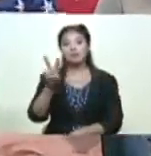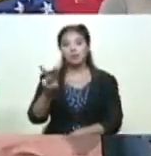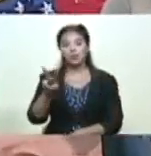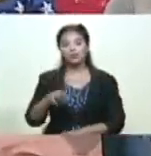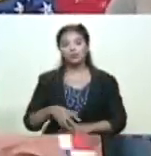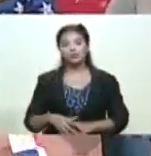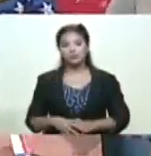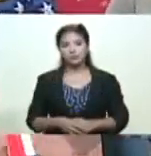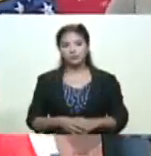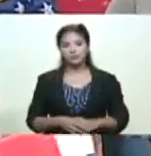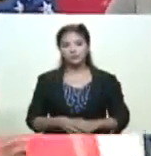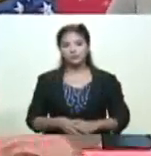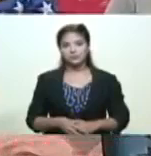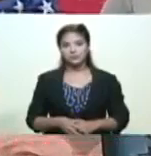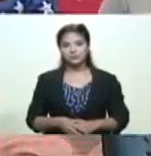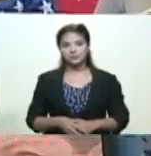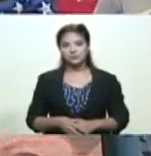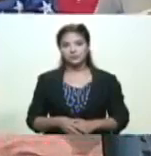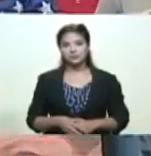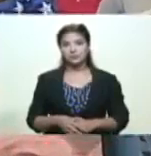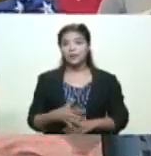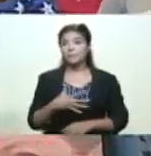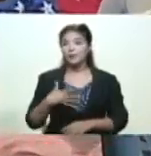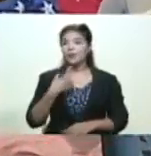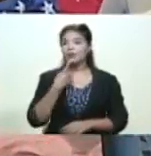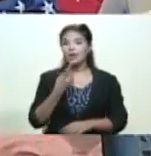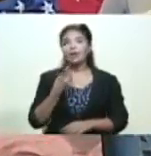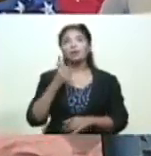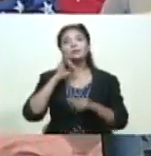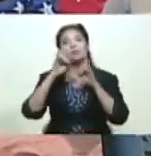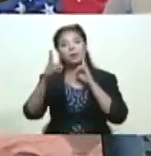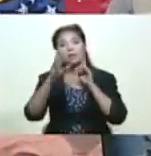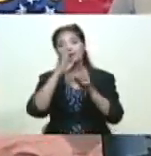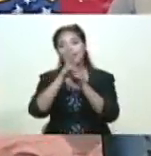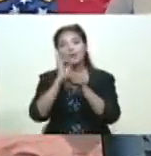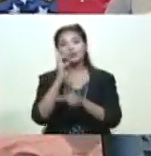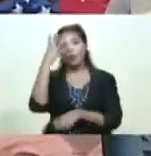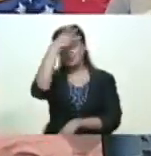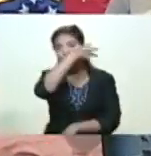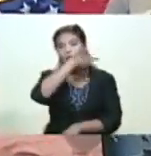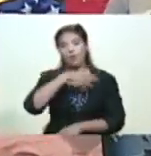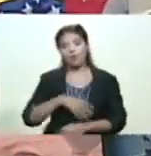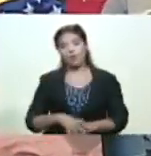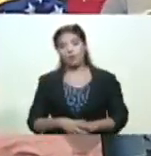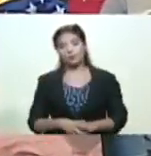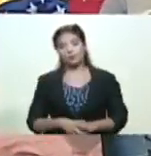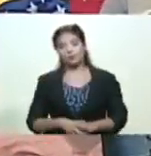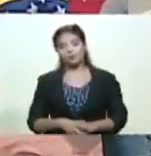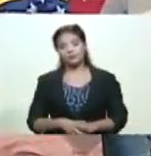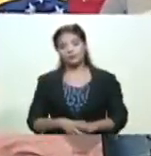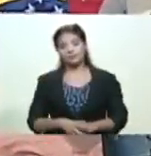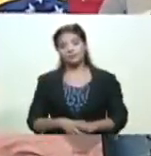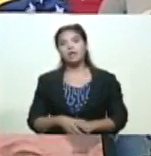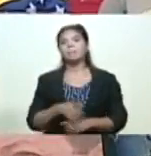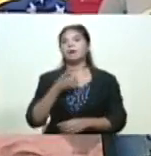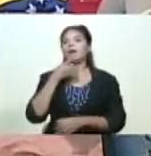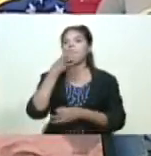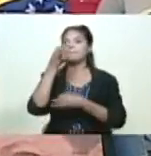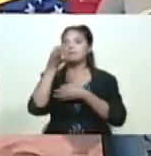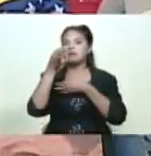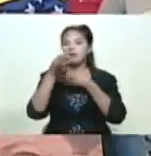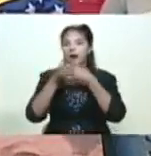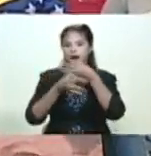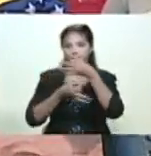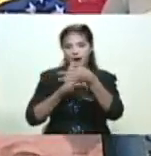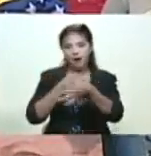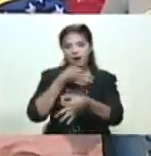Por eso es que yo quiero hablar por teléfono con Trump. para explicarle, mira,